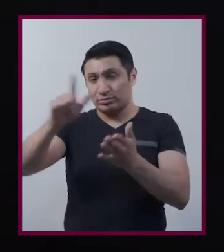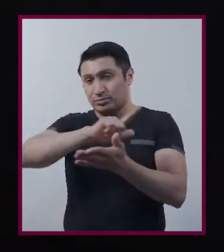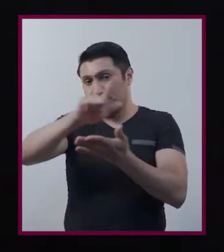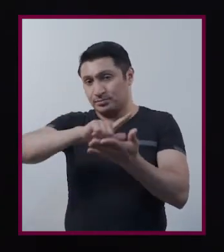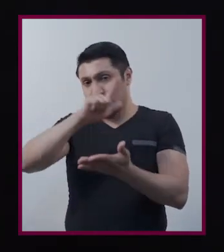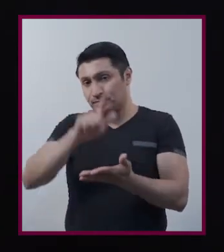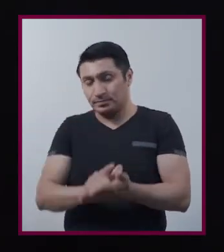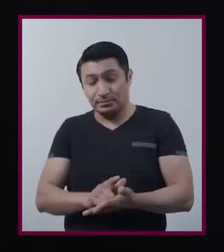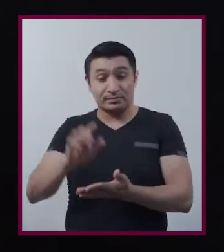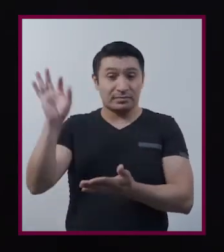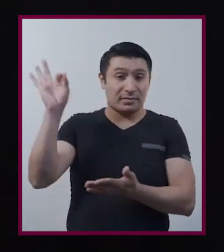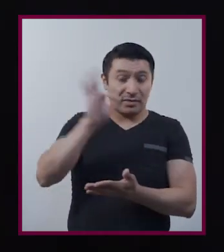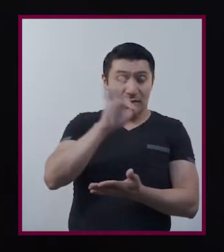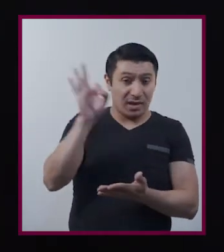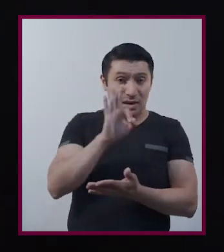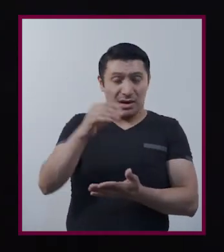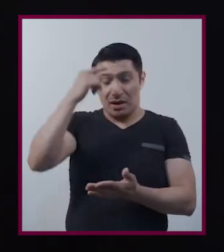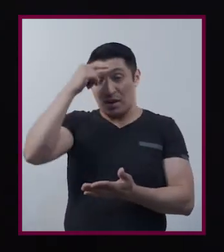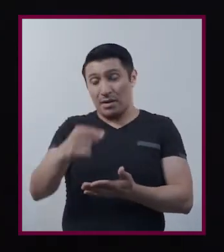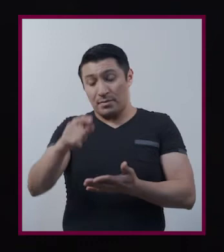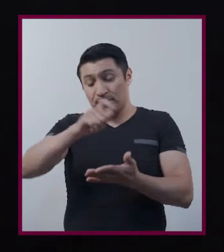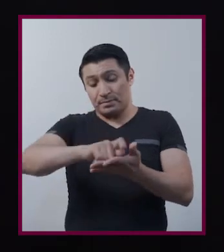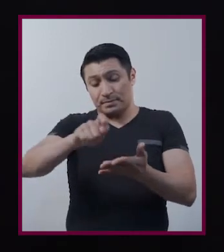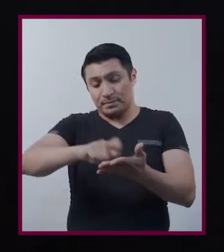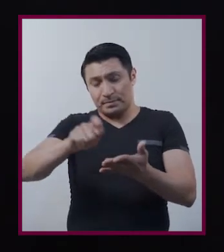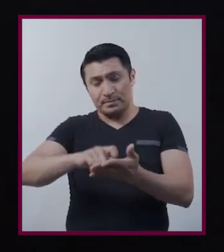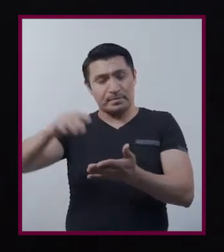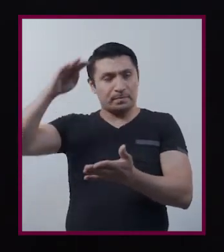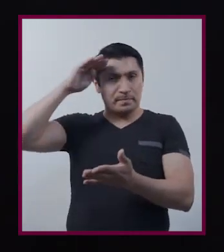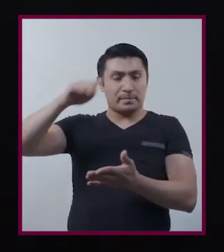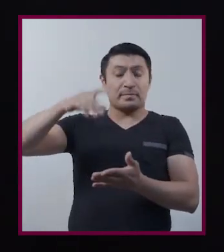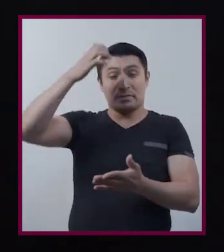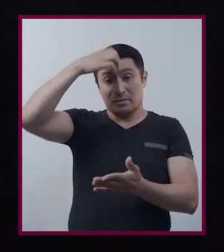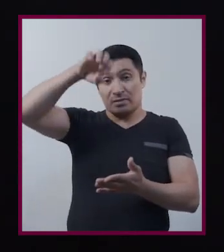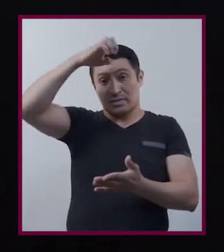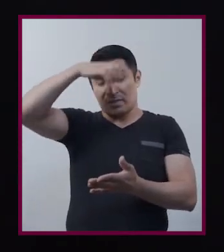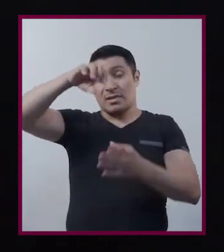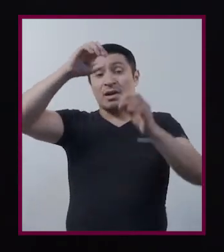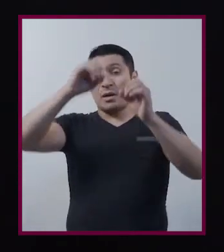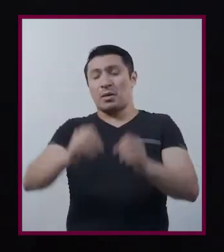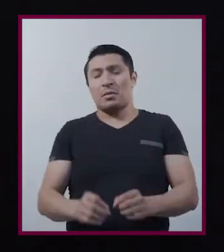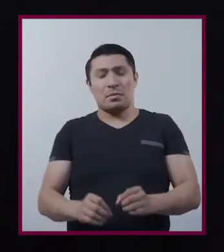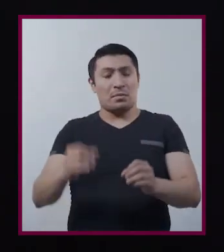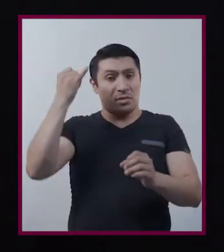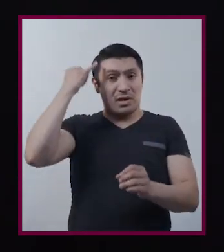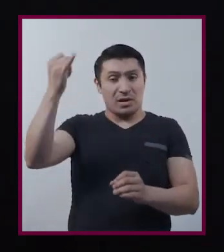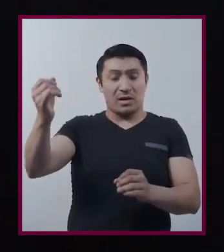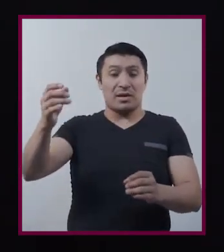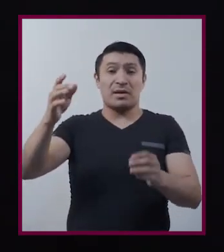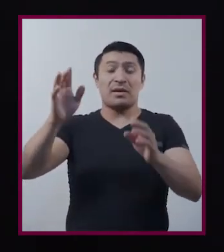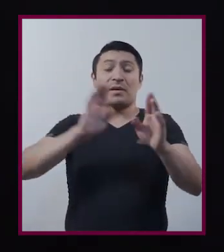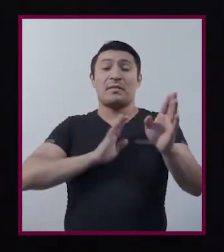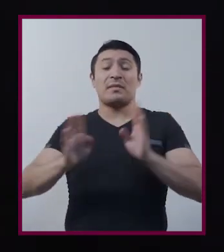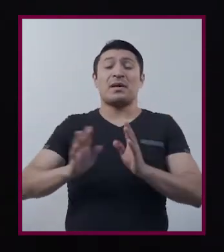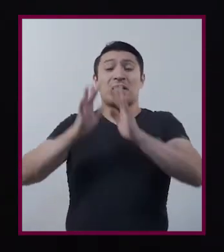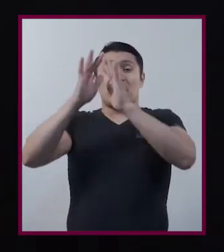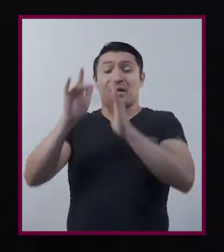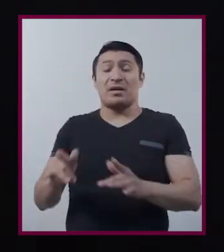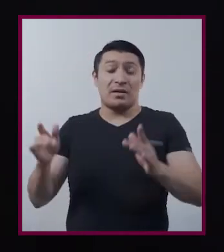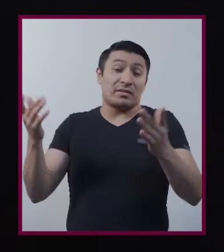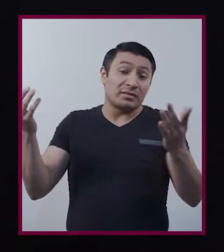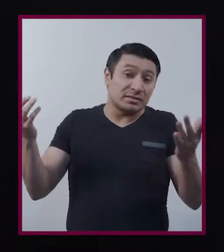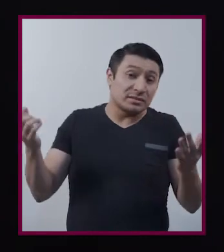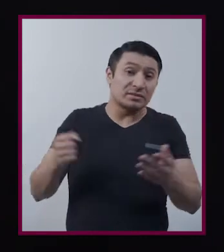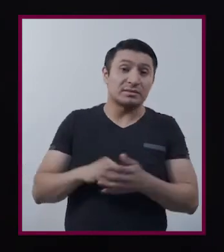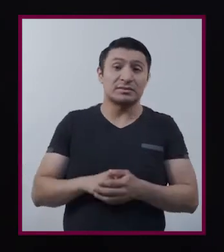una serie de legislaciones que probablemente para su redacción se inspiraron en la experiencia o estricta mirada de militares